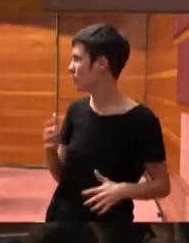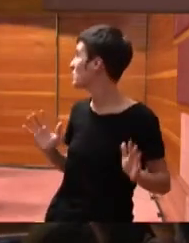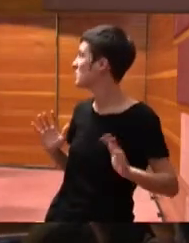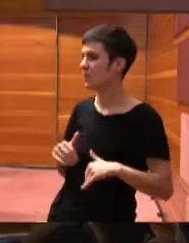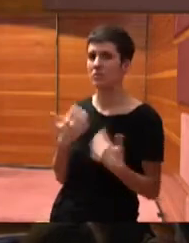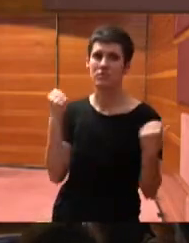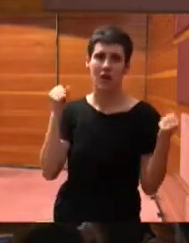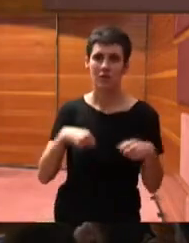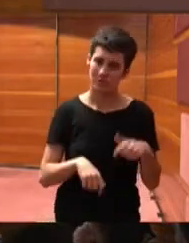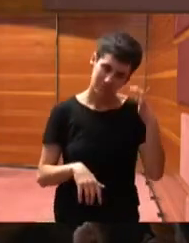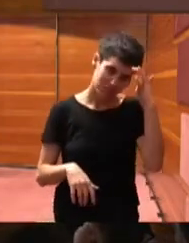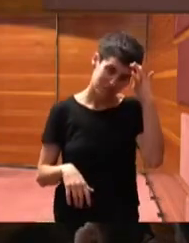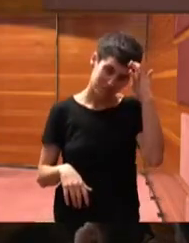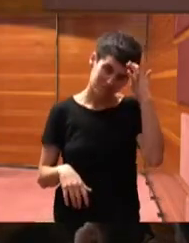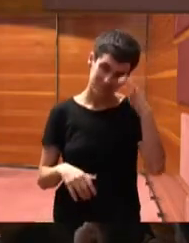Vale.